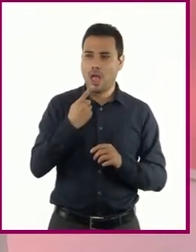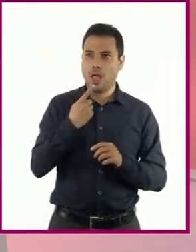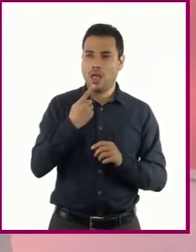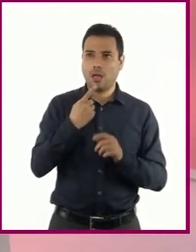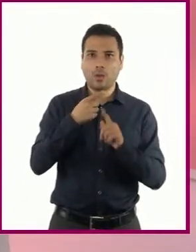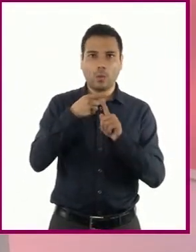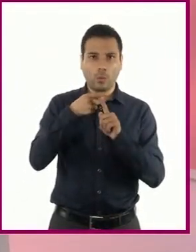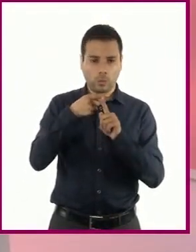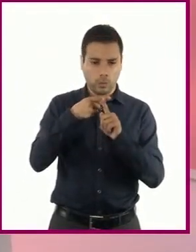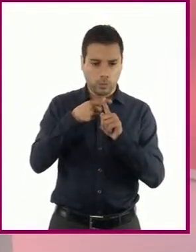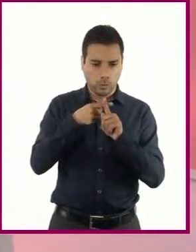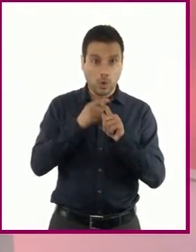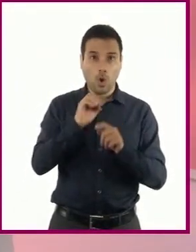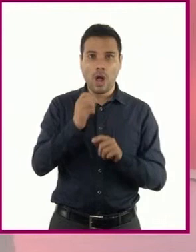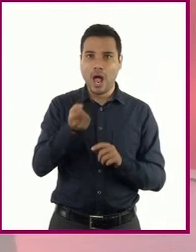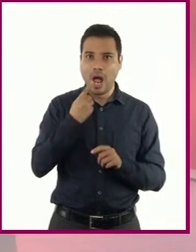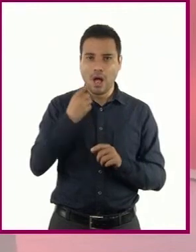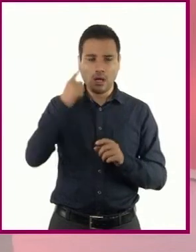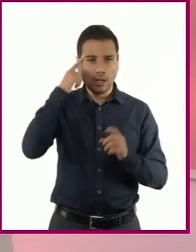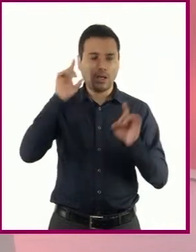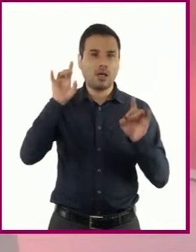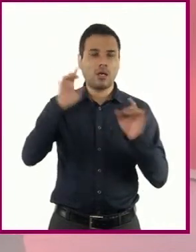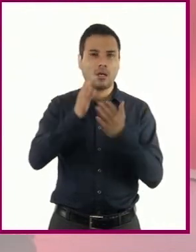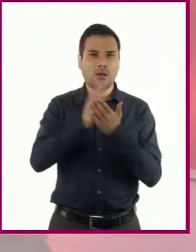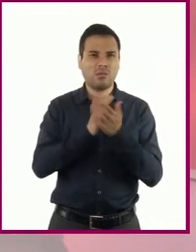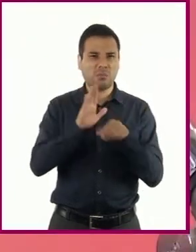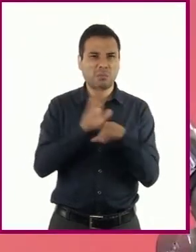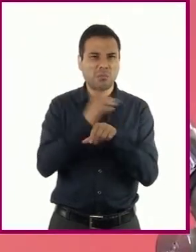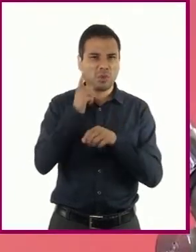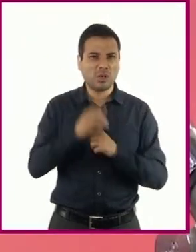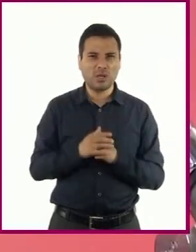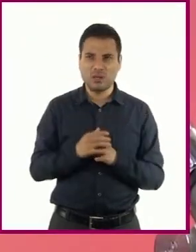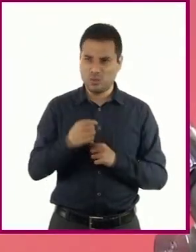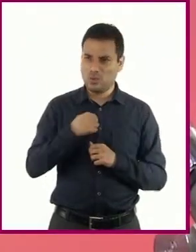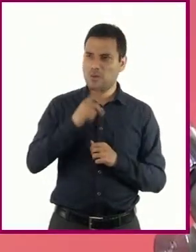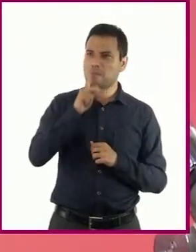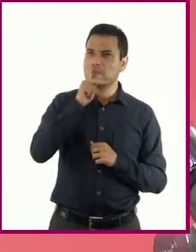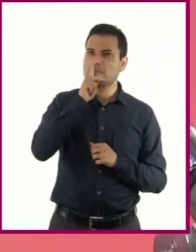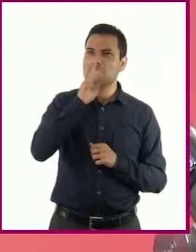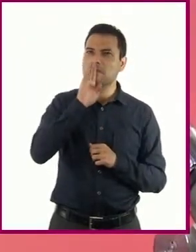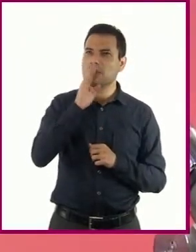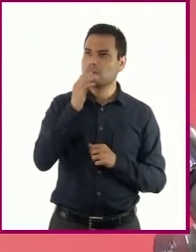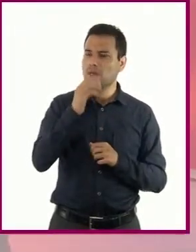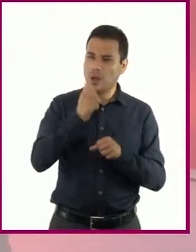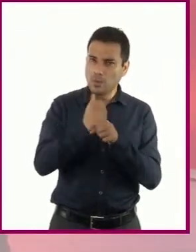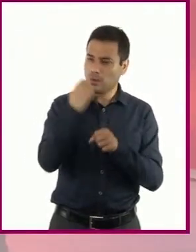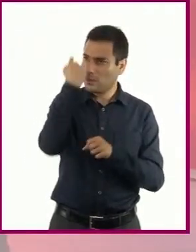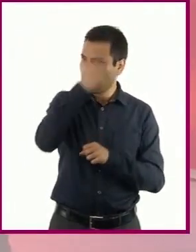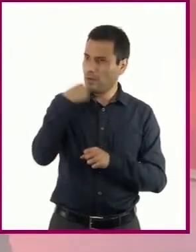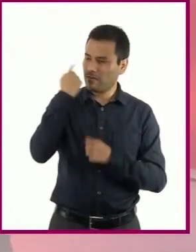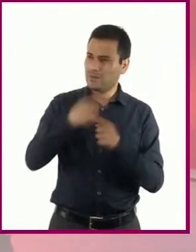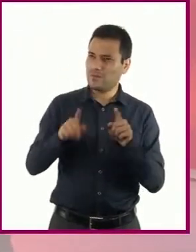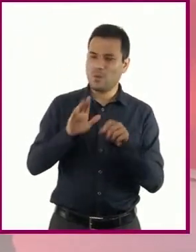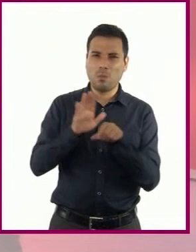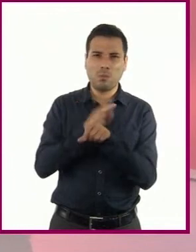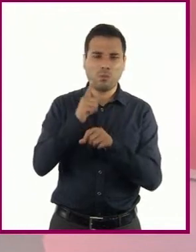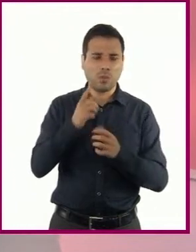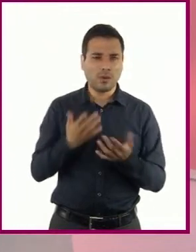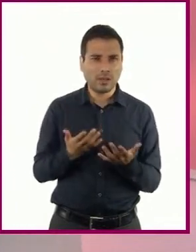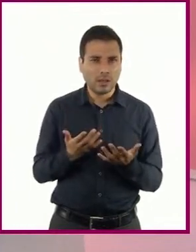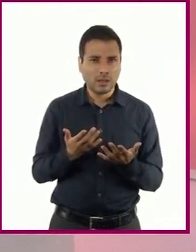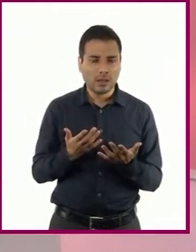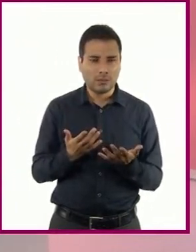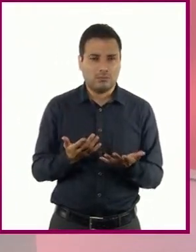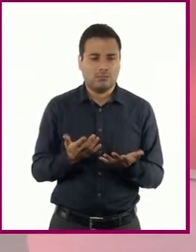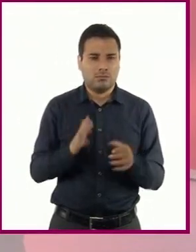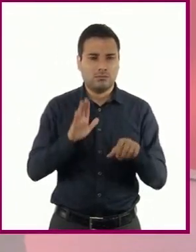temperatura corporal o me quita el dolor de cabeza? ¿Por qué yo soy diferente a mis padres y a mis abuelos? Porque estoy envejeciendo, porque estoy cambiando.